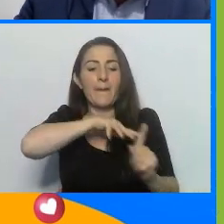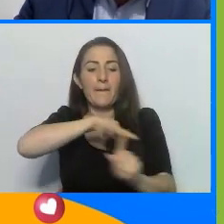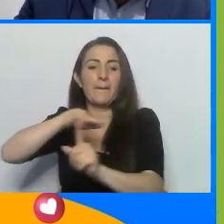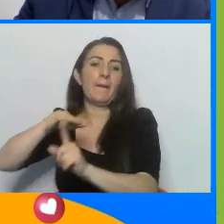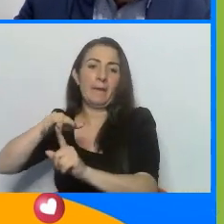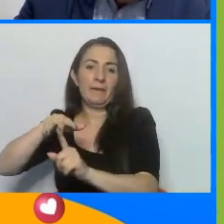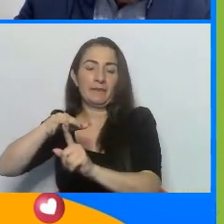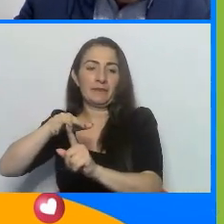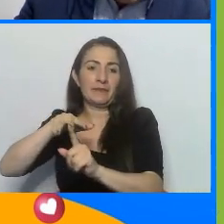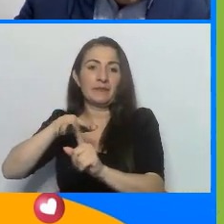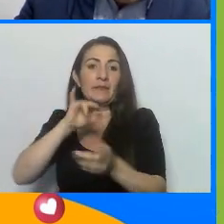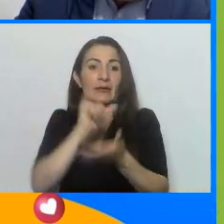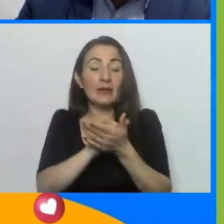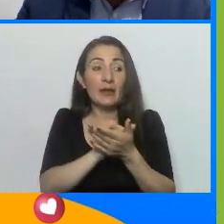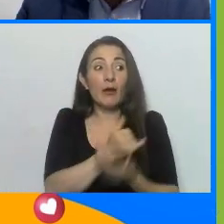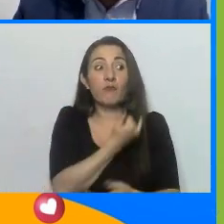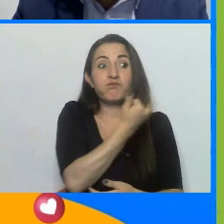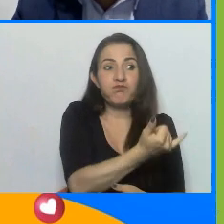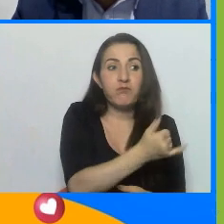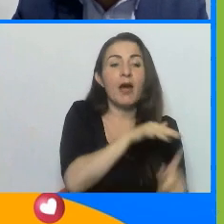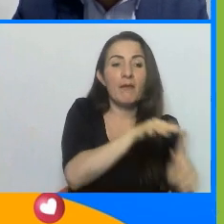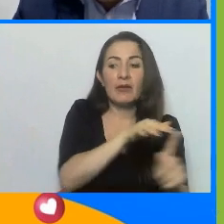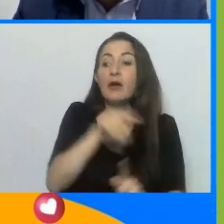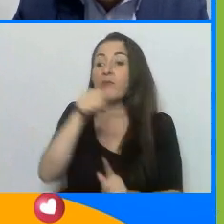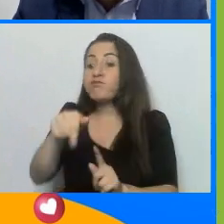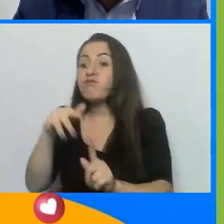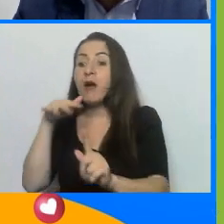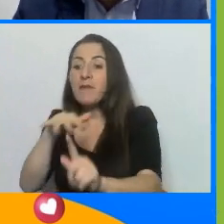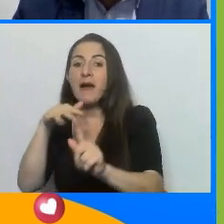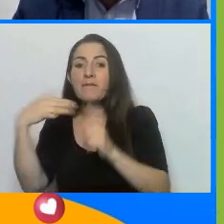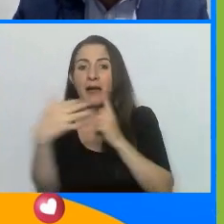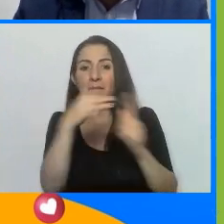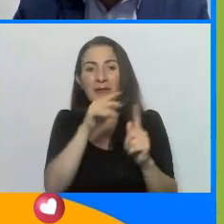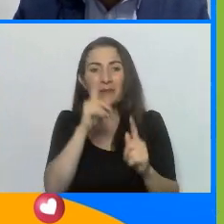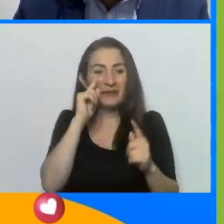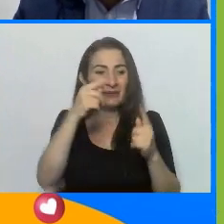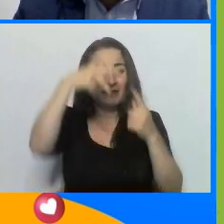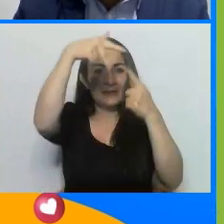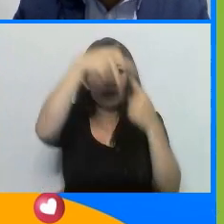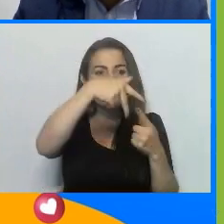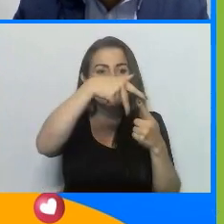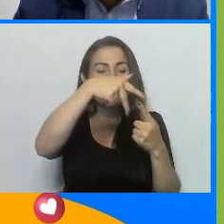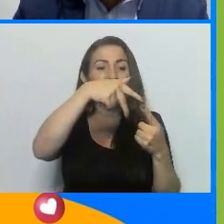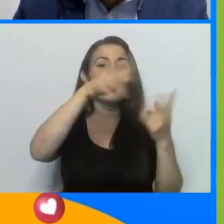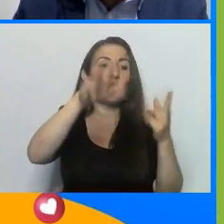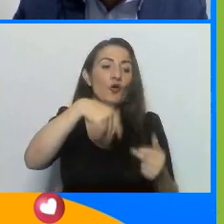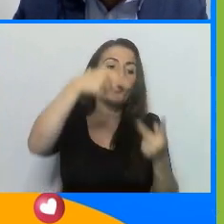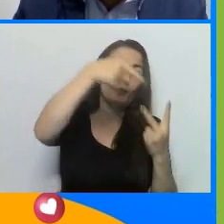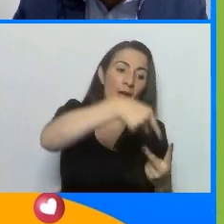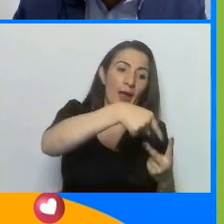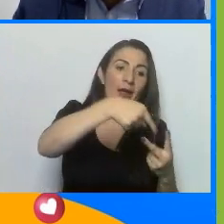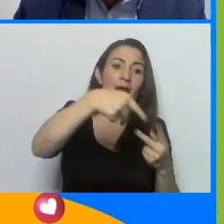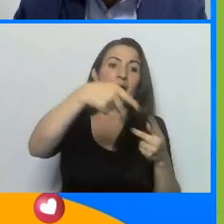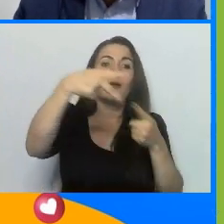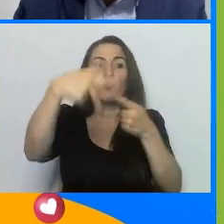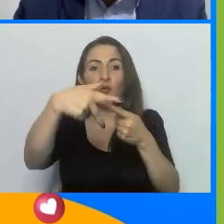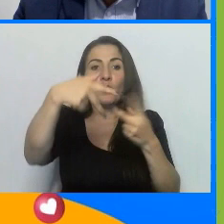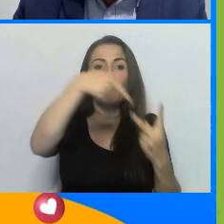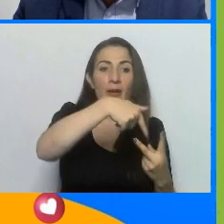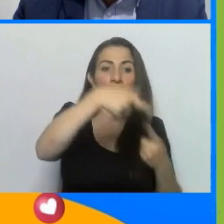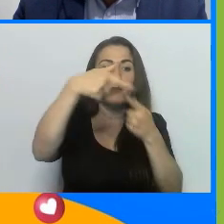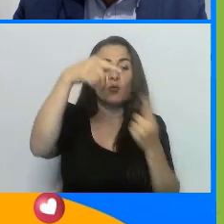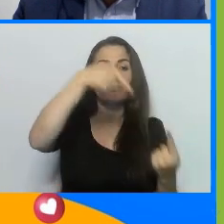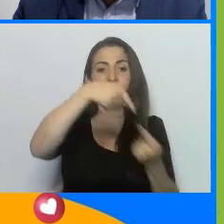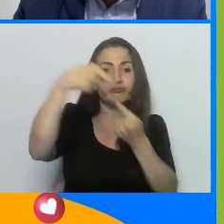acá. Y todo lo que está acá incide sobre lo que está acá. Por eso la flechita, ¿no? La flechita me indica que esto va y viene, va y viene, va y viene.